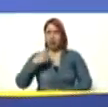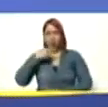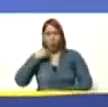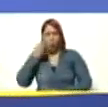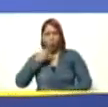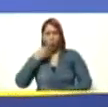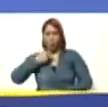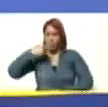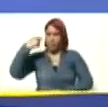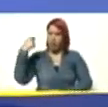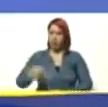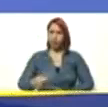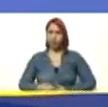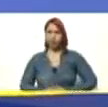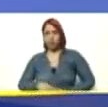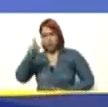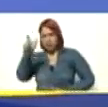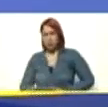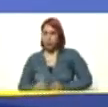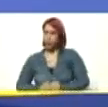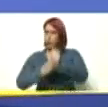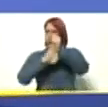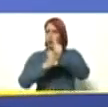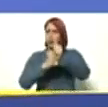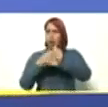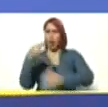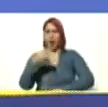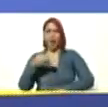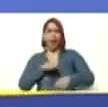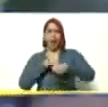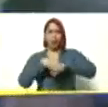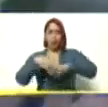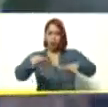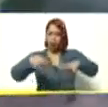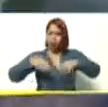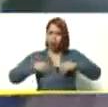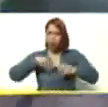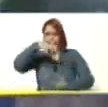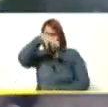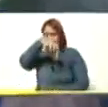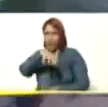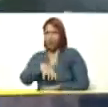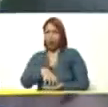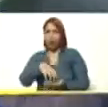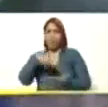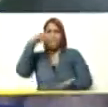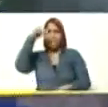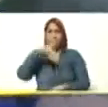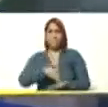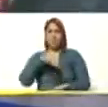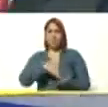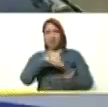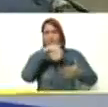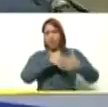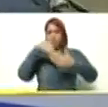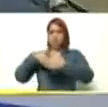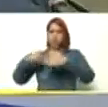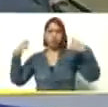joven líder, Héctor Rodríguez, para asumir las riendas del estado Miranda por el voto popular.